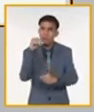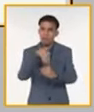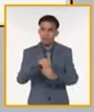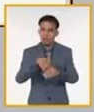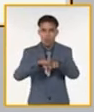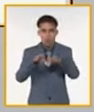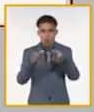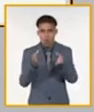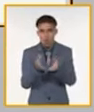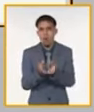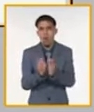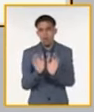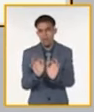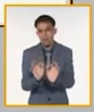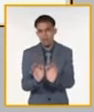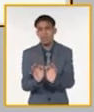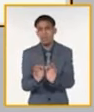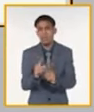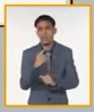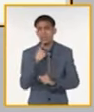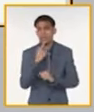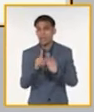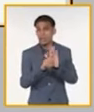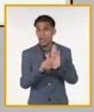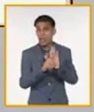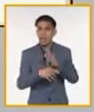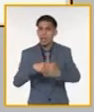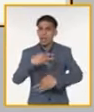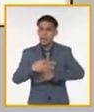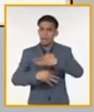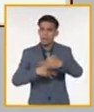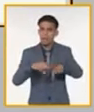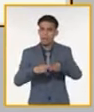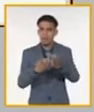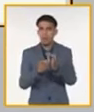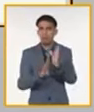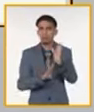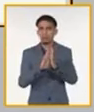propicia y garantiza el la evolución de la economía en en Cuba